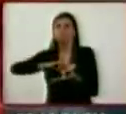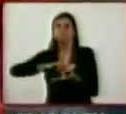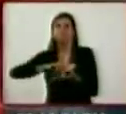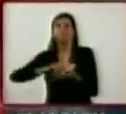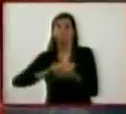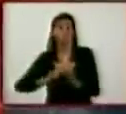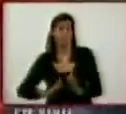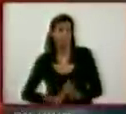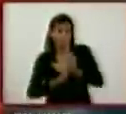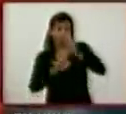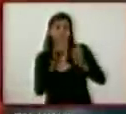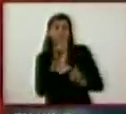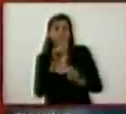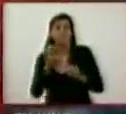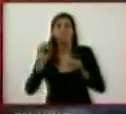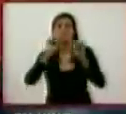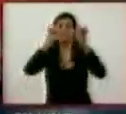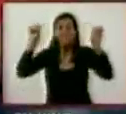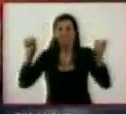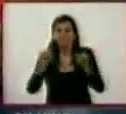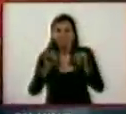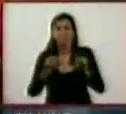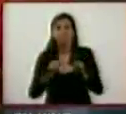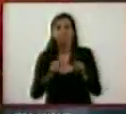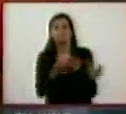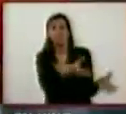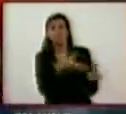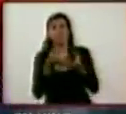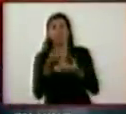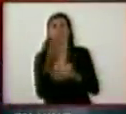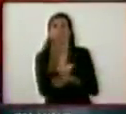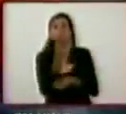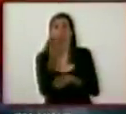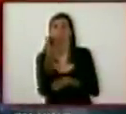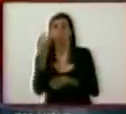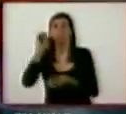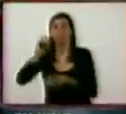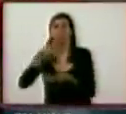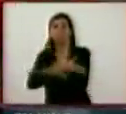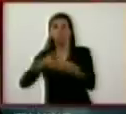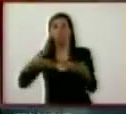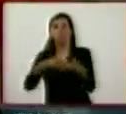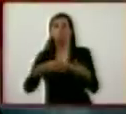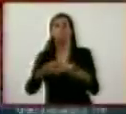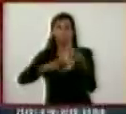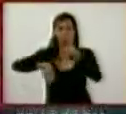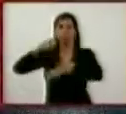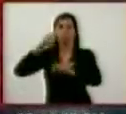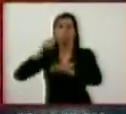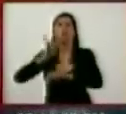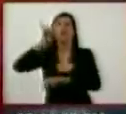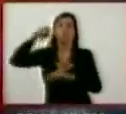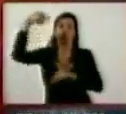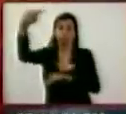Sencoes, sacar 440 millones de dólares para una subasta el próximo